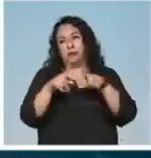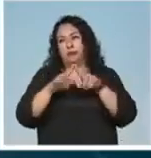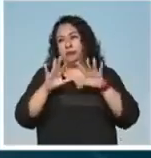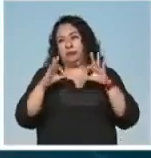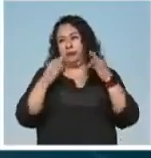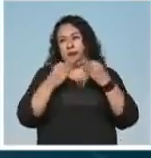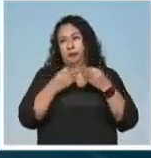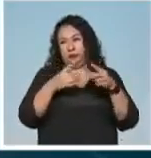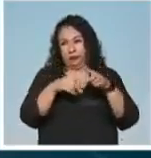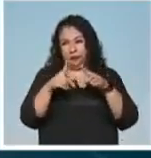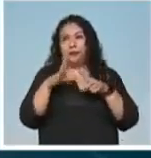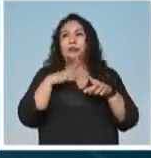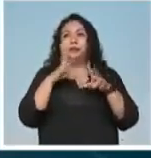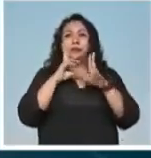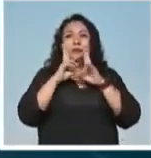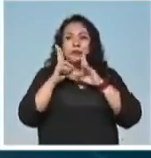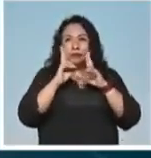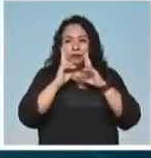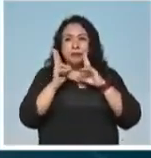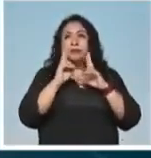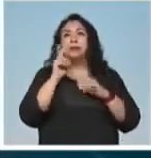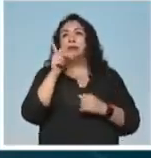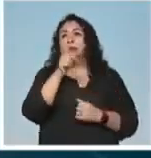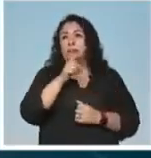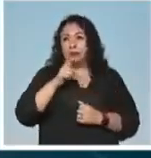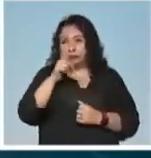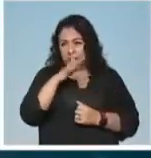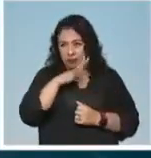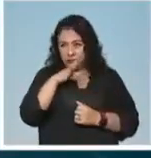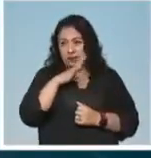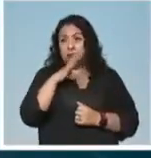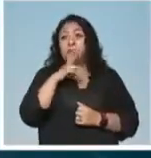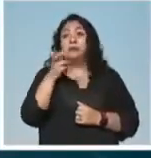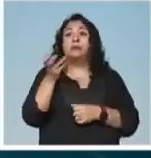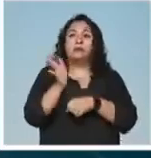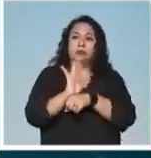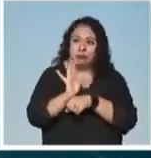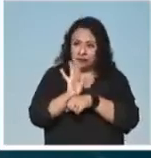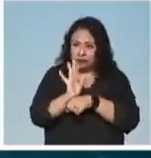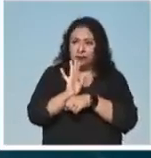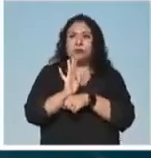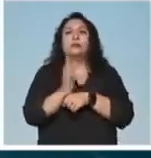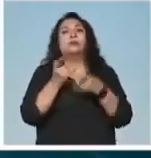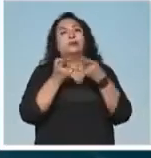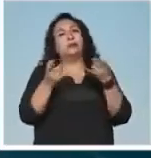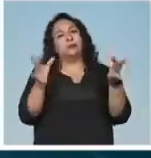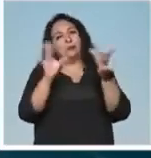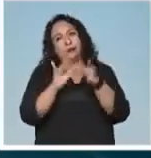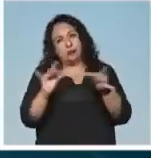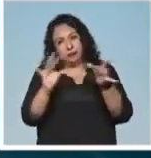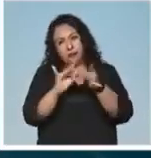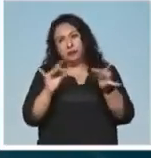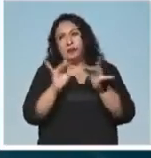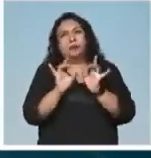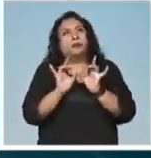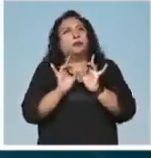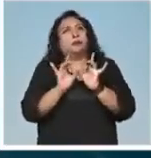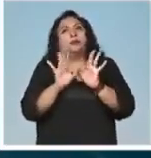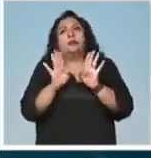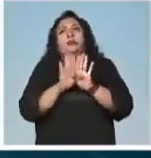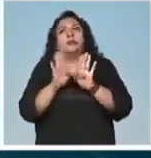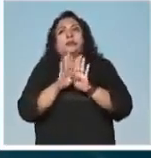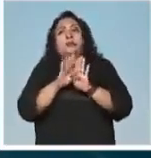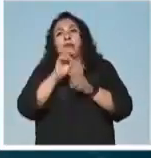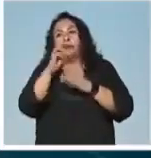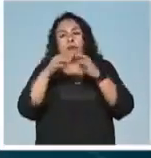diferentes formatos, hay narración, están las lenguas, es una película y te contamos una historia y de pronto es como